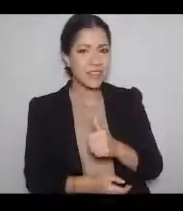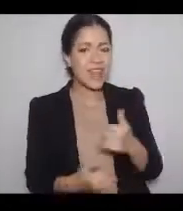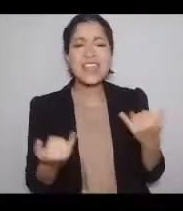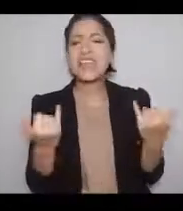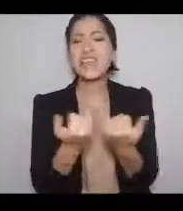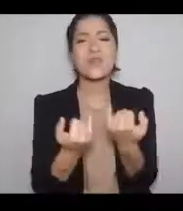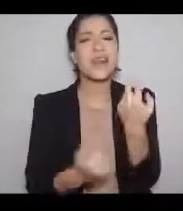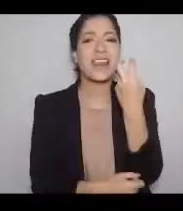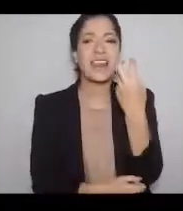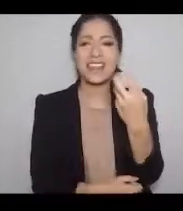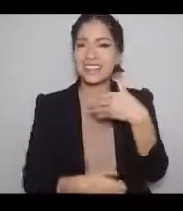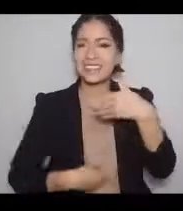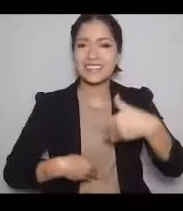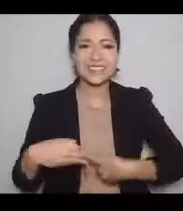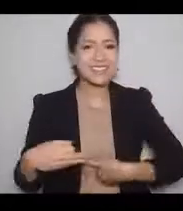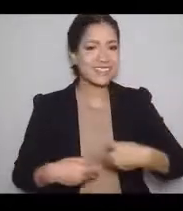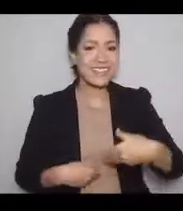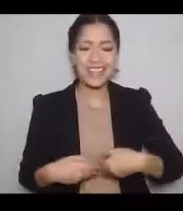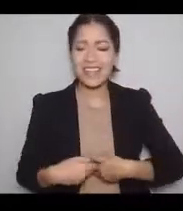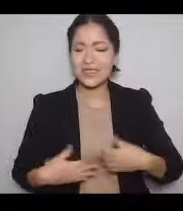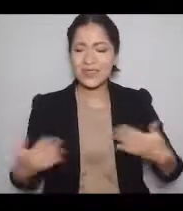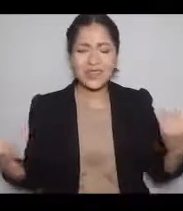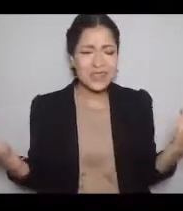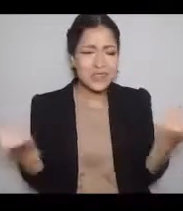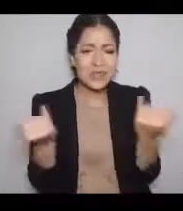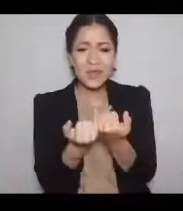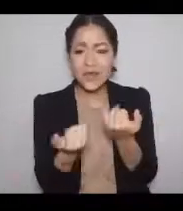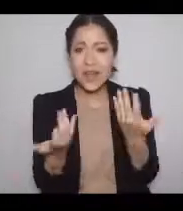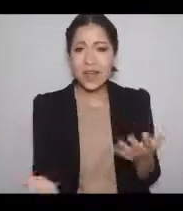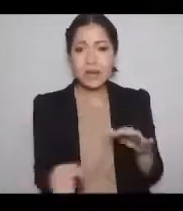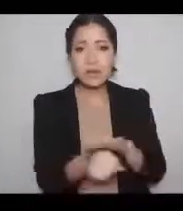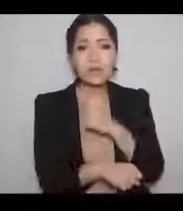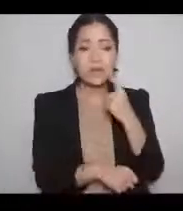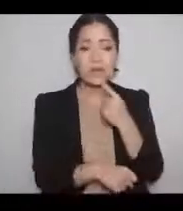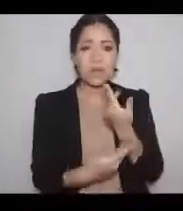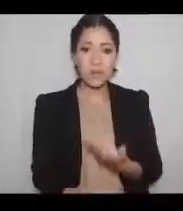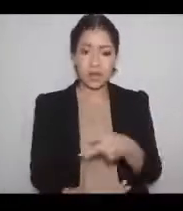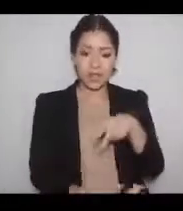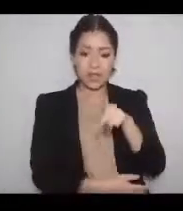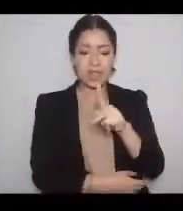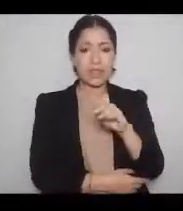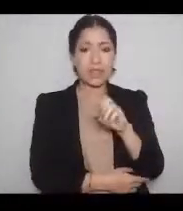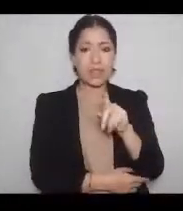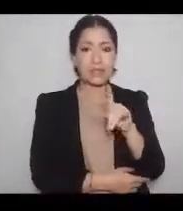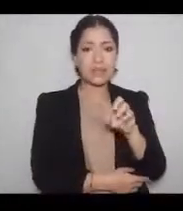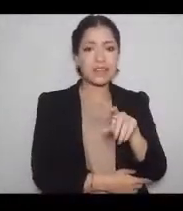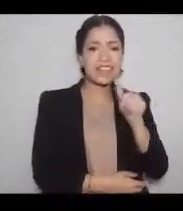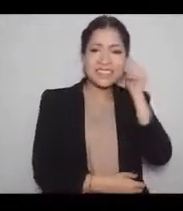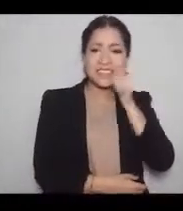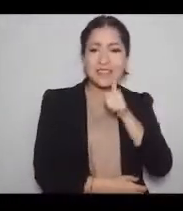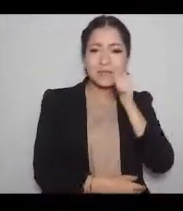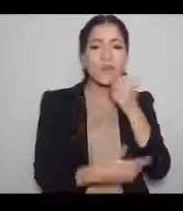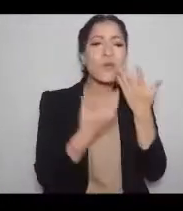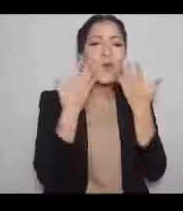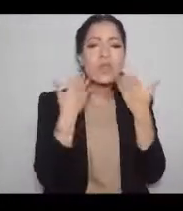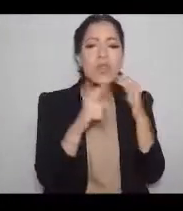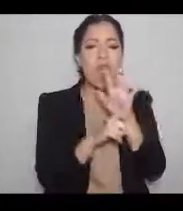técnica teatral, niño. Kepler es una revista que quiere progresar. Es el lameculos de